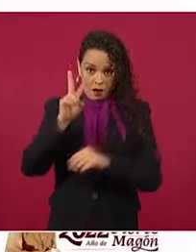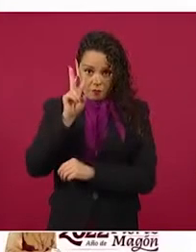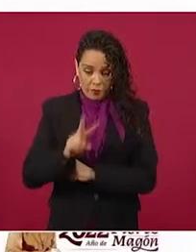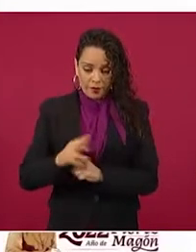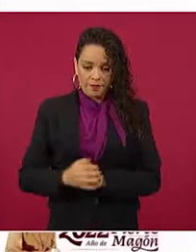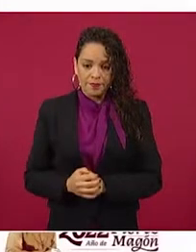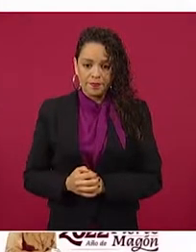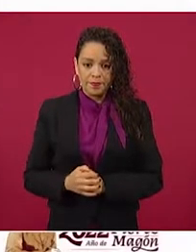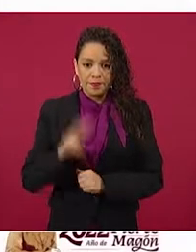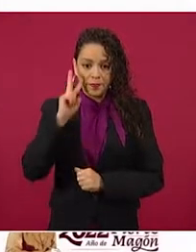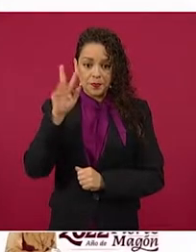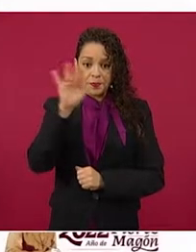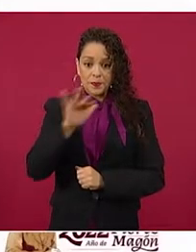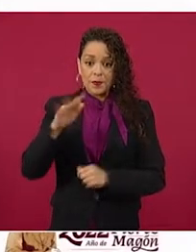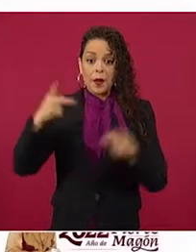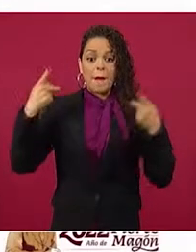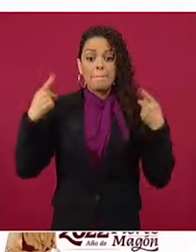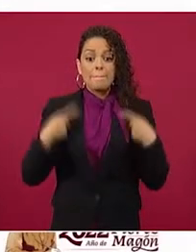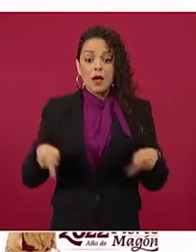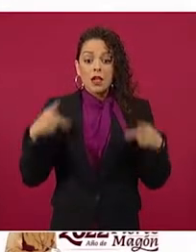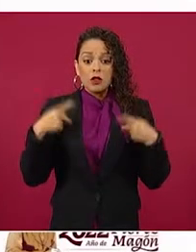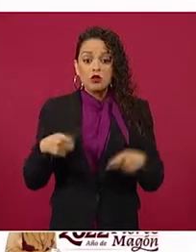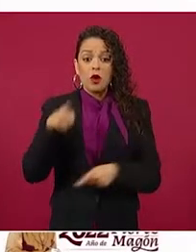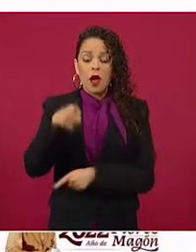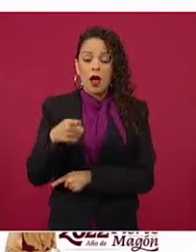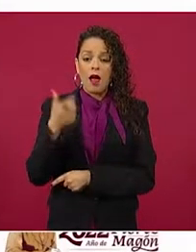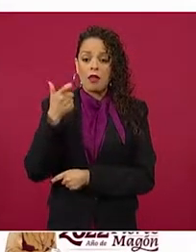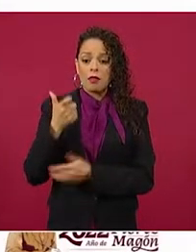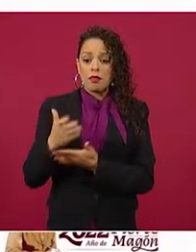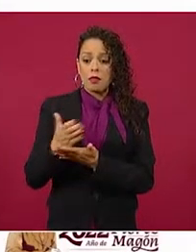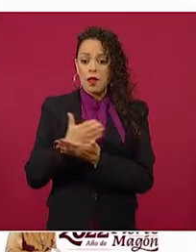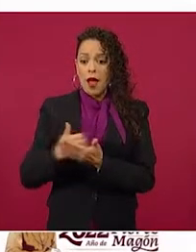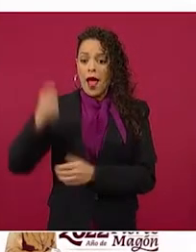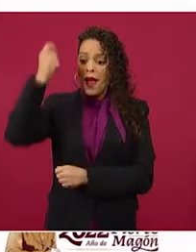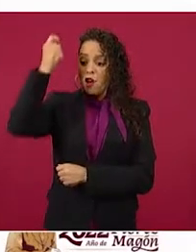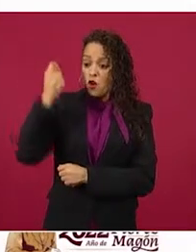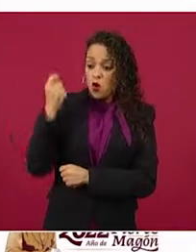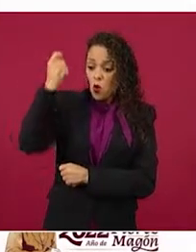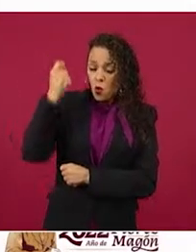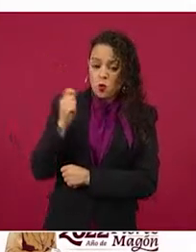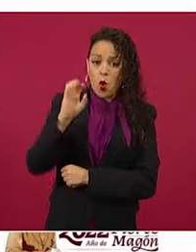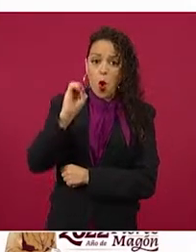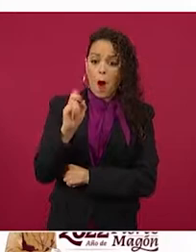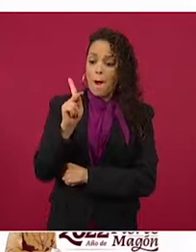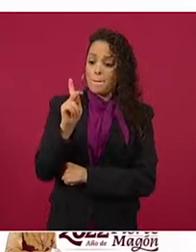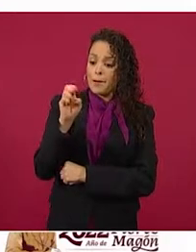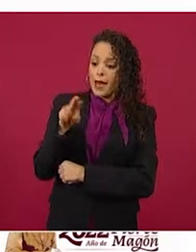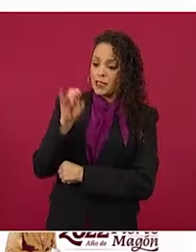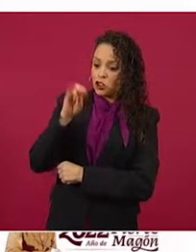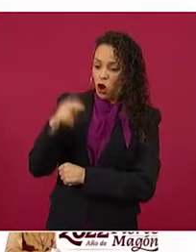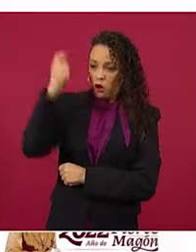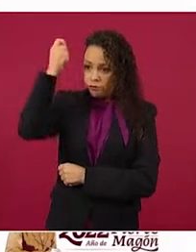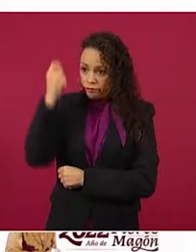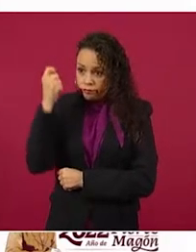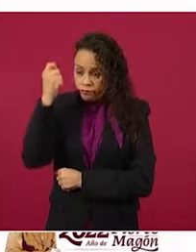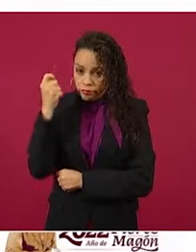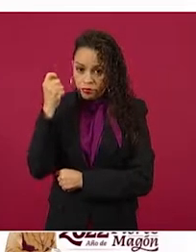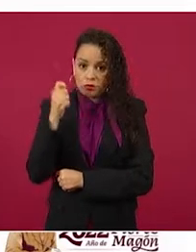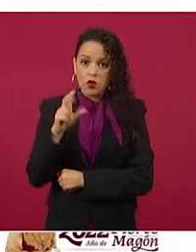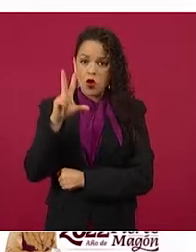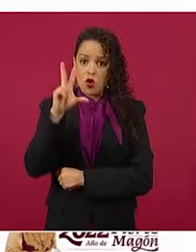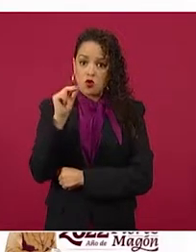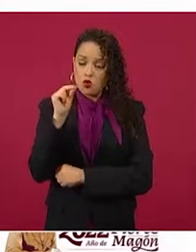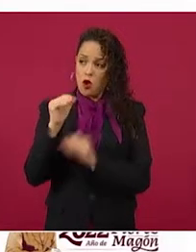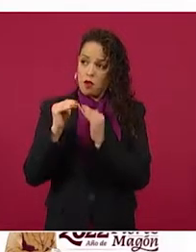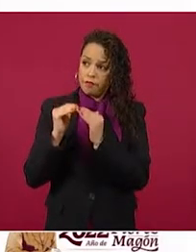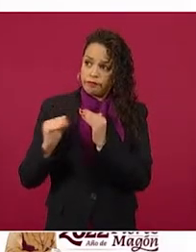las personas contribuyentes cuyos ingresos por jubilaciones o pensiones no excedan de 43